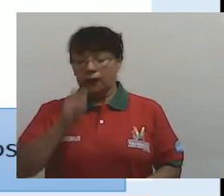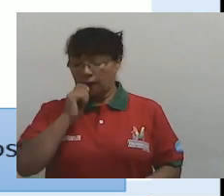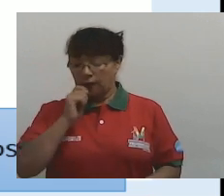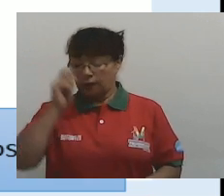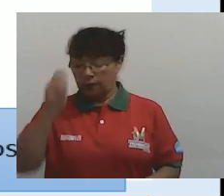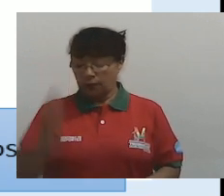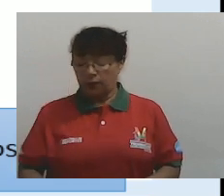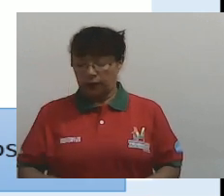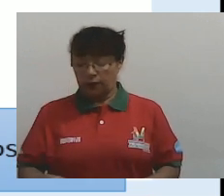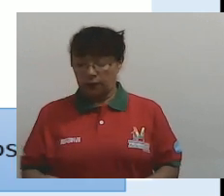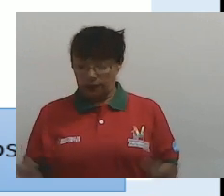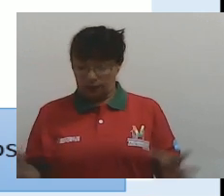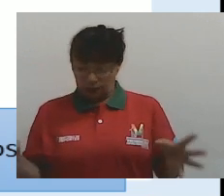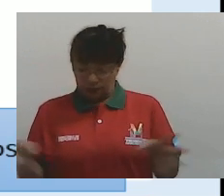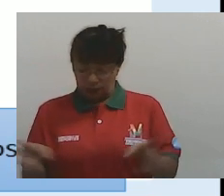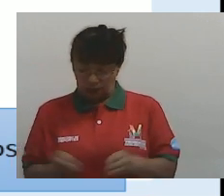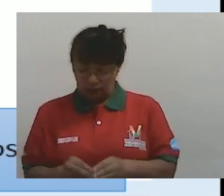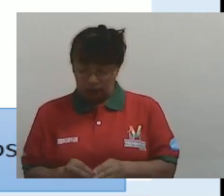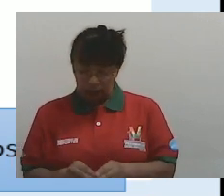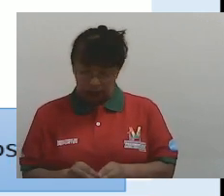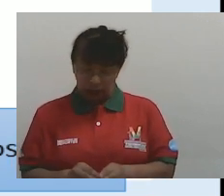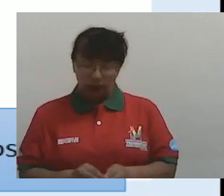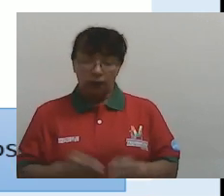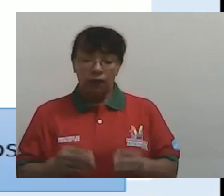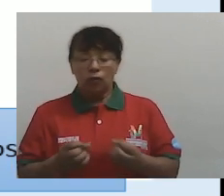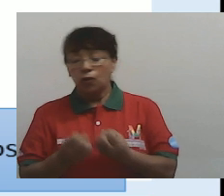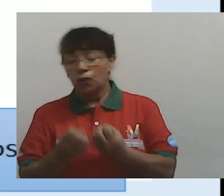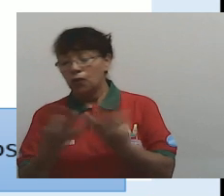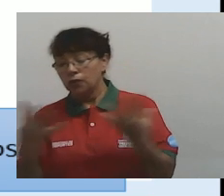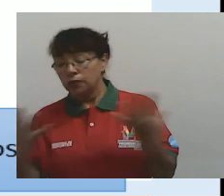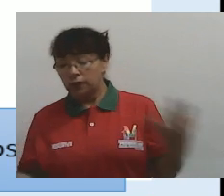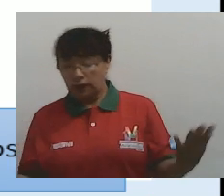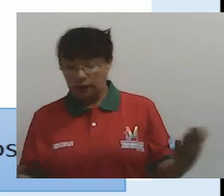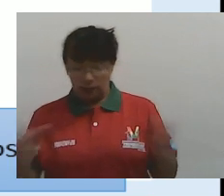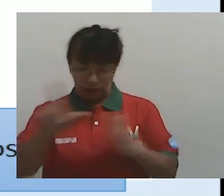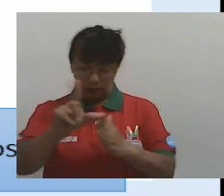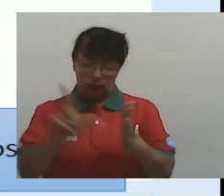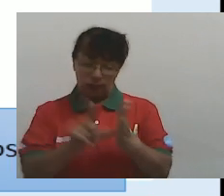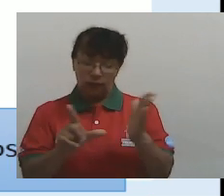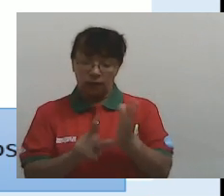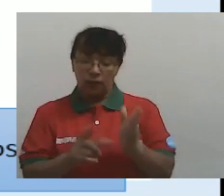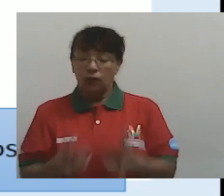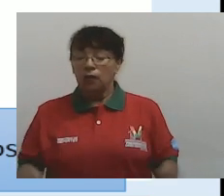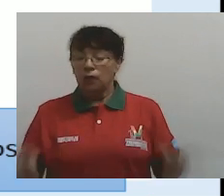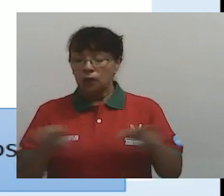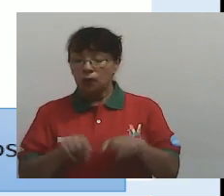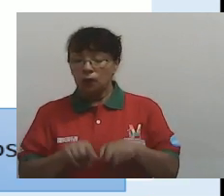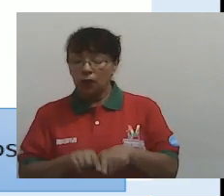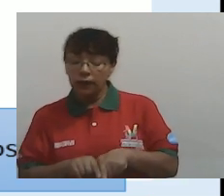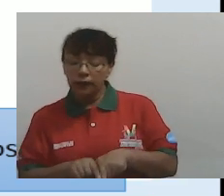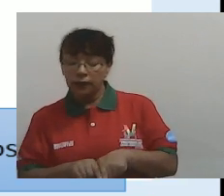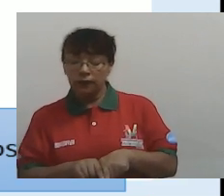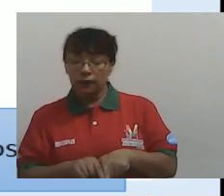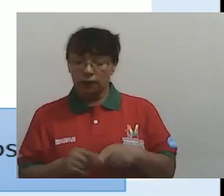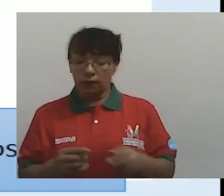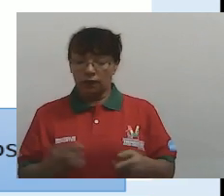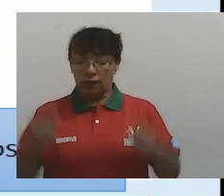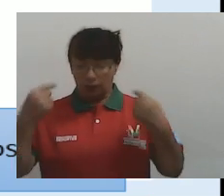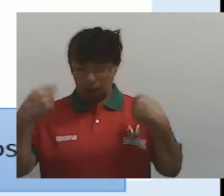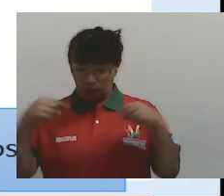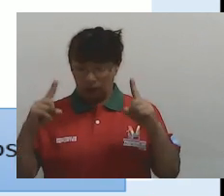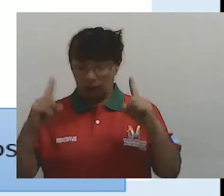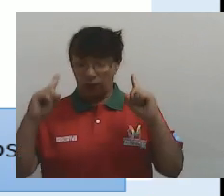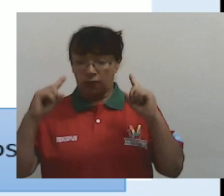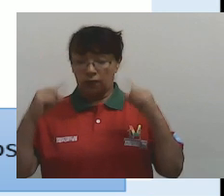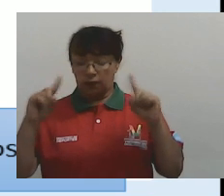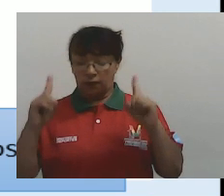es reunir, contar, poner en la planilla cuántas bombillas ganó cada niño,